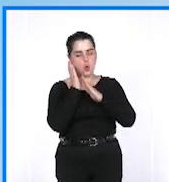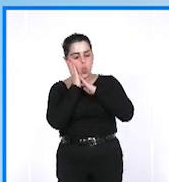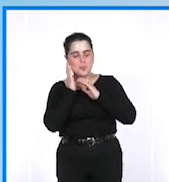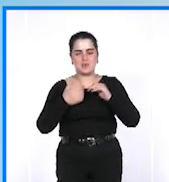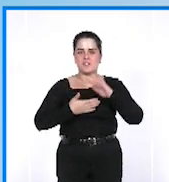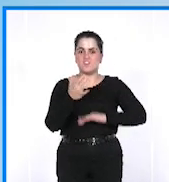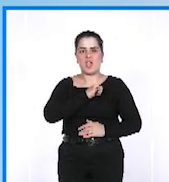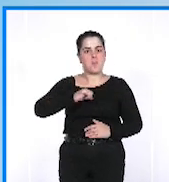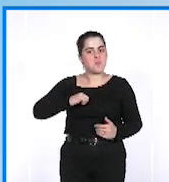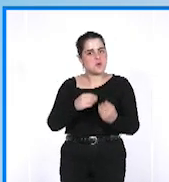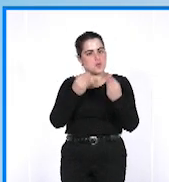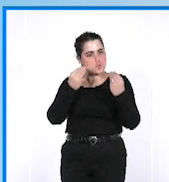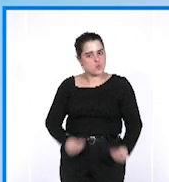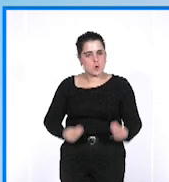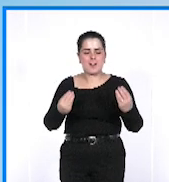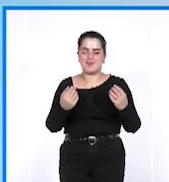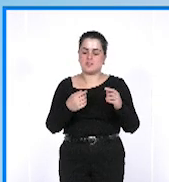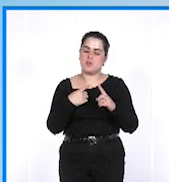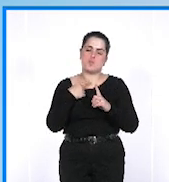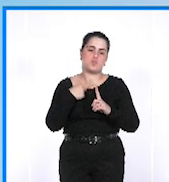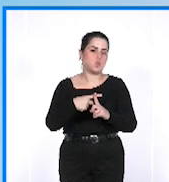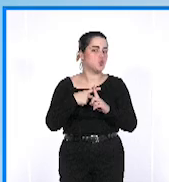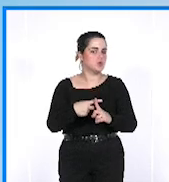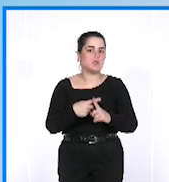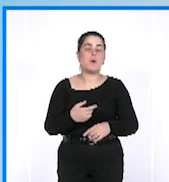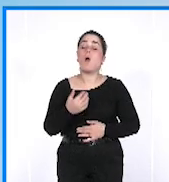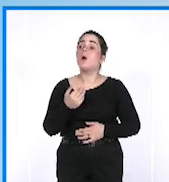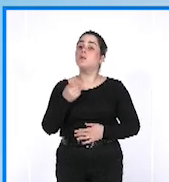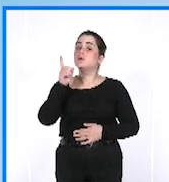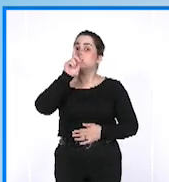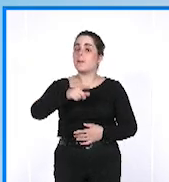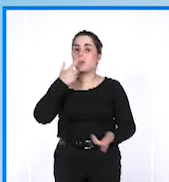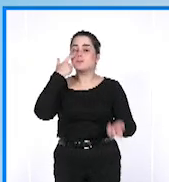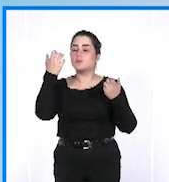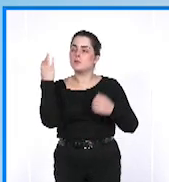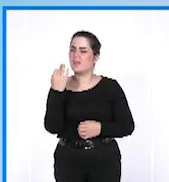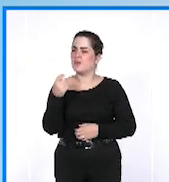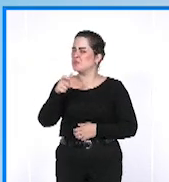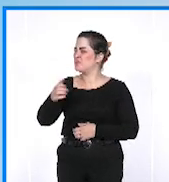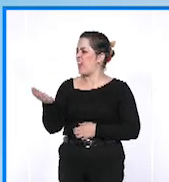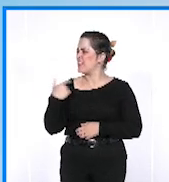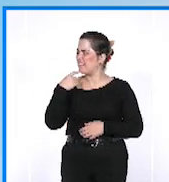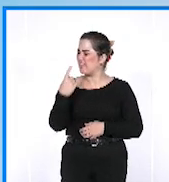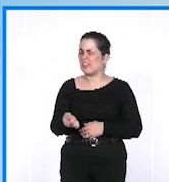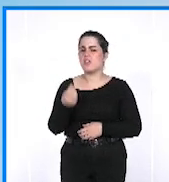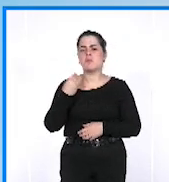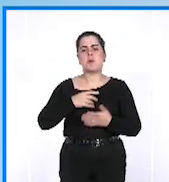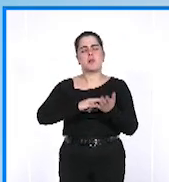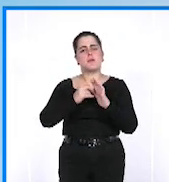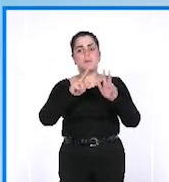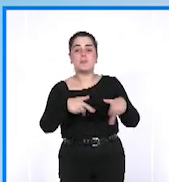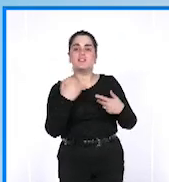intimidad es algo valorado muy positivamente destaca mucho también Creo que alguien lo comentaba ayer que el proyecto les ha